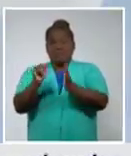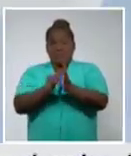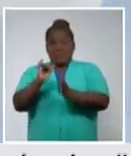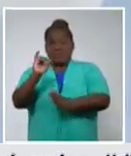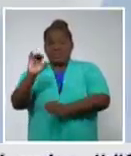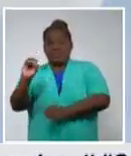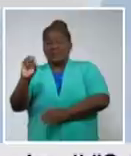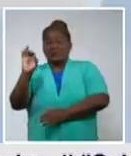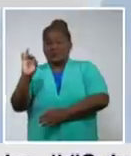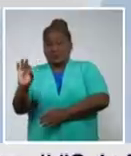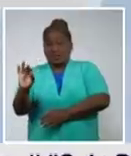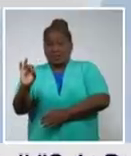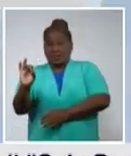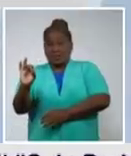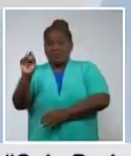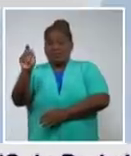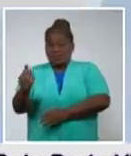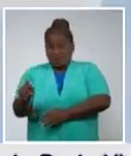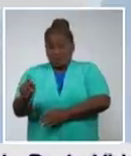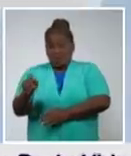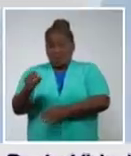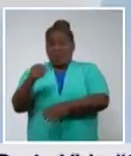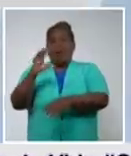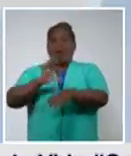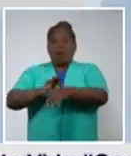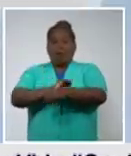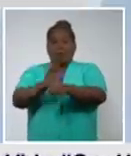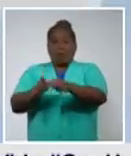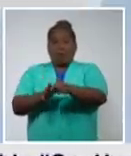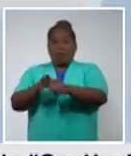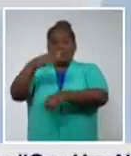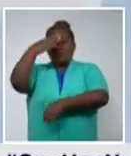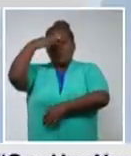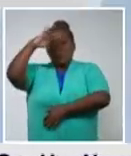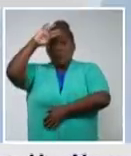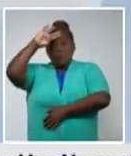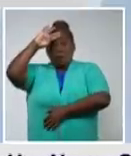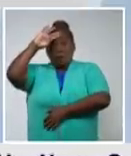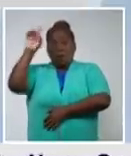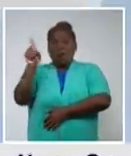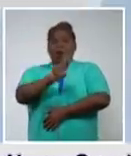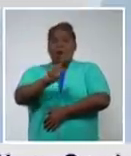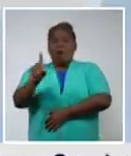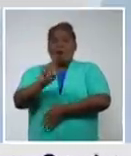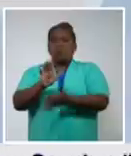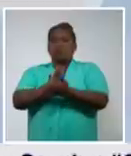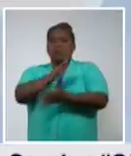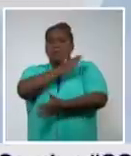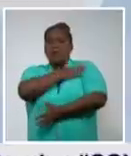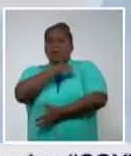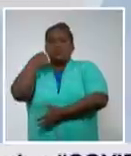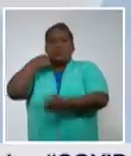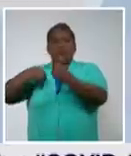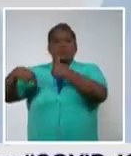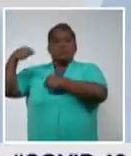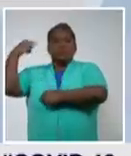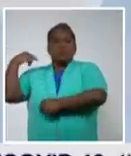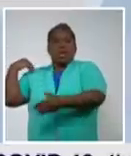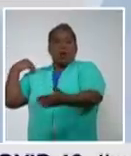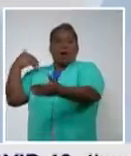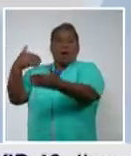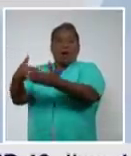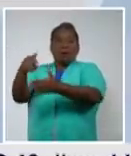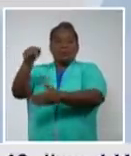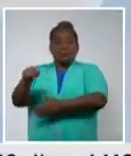se han diagnosticado con COVID en nuestro país, desde el 11 de marzo del 20 para acá.